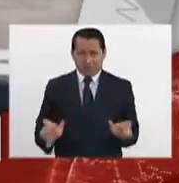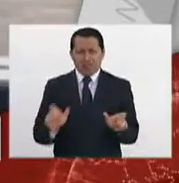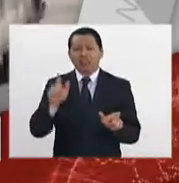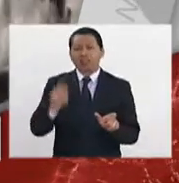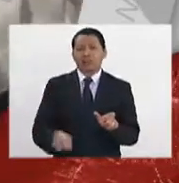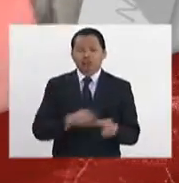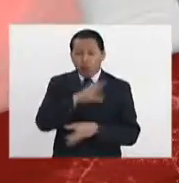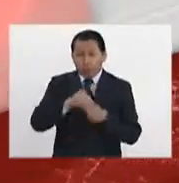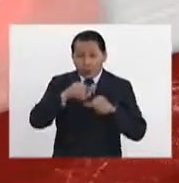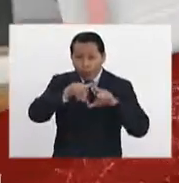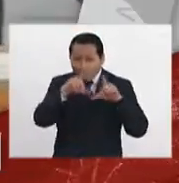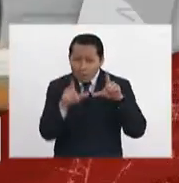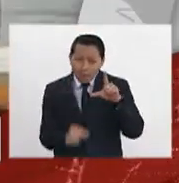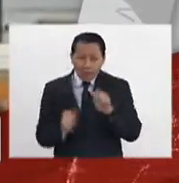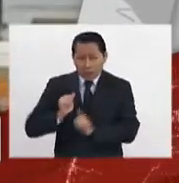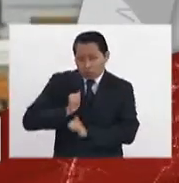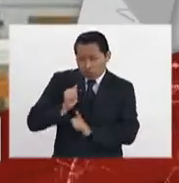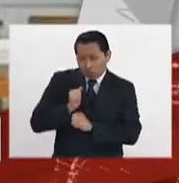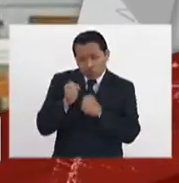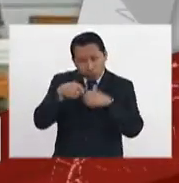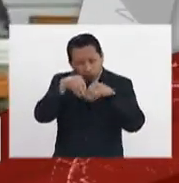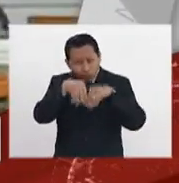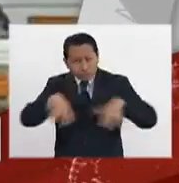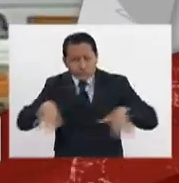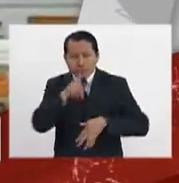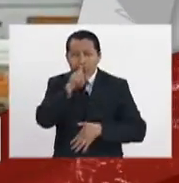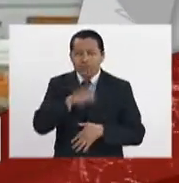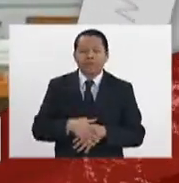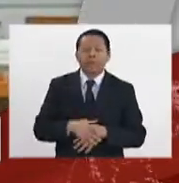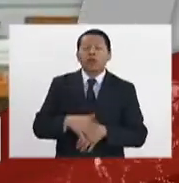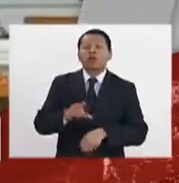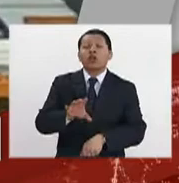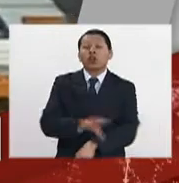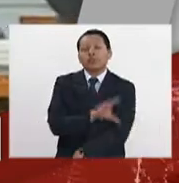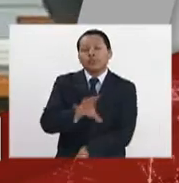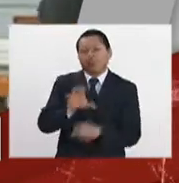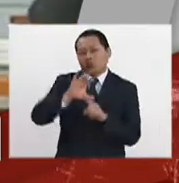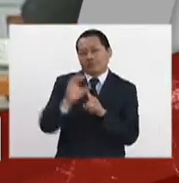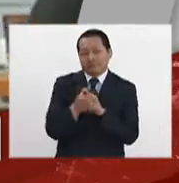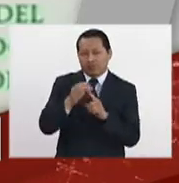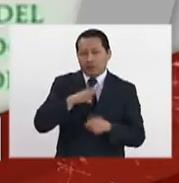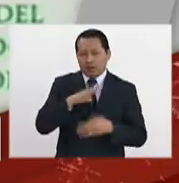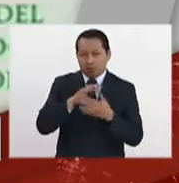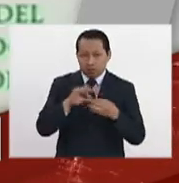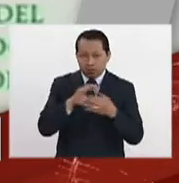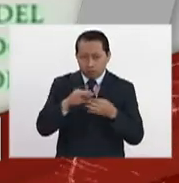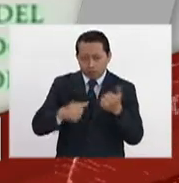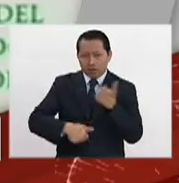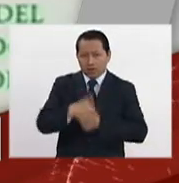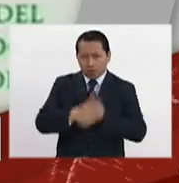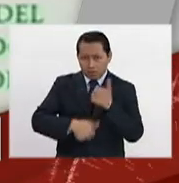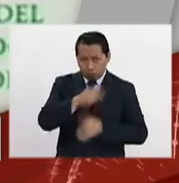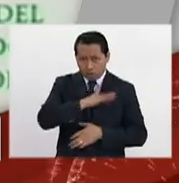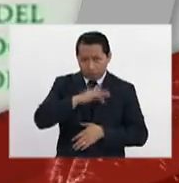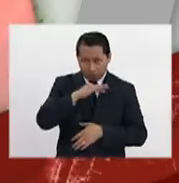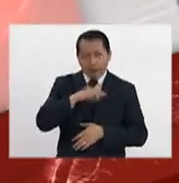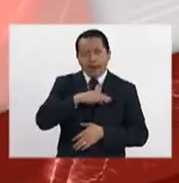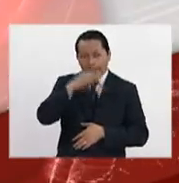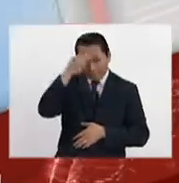al país. La Secretaría de Energía licitará un proyecto de interconexión entre Mexicali y